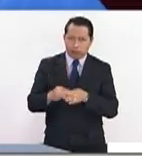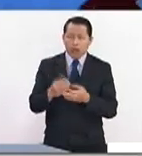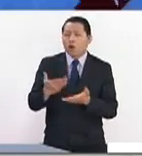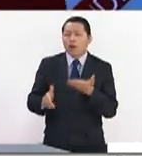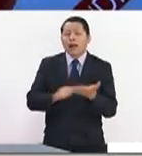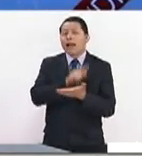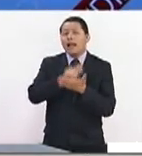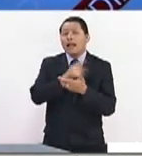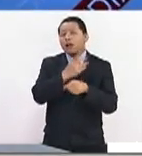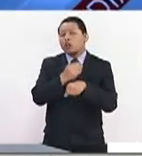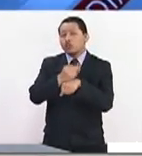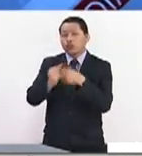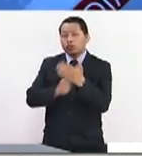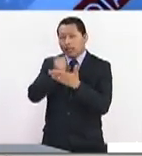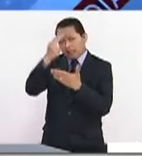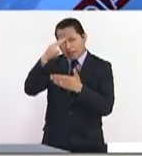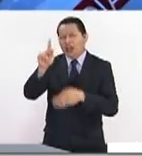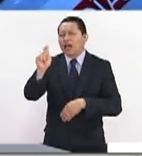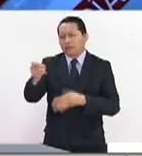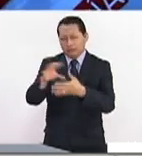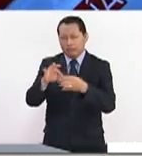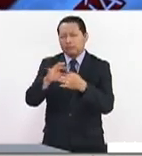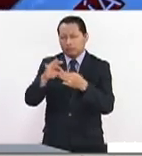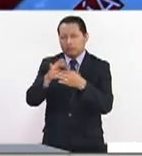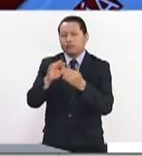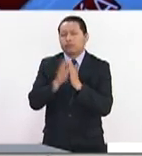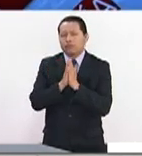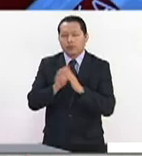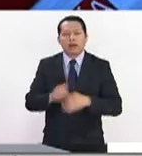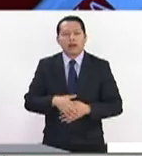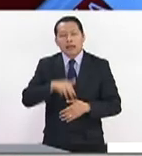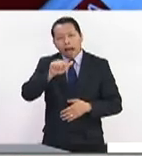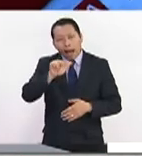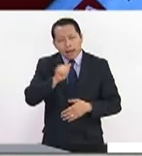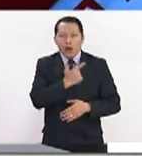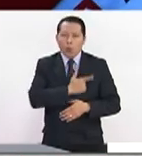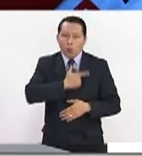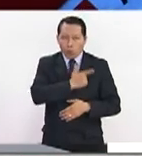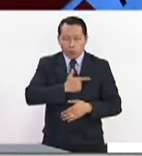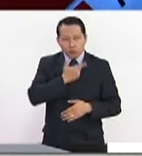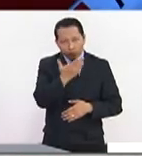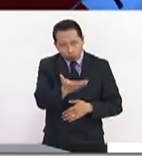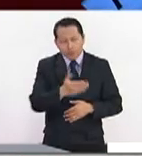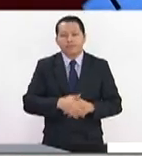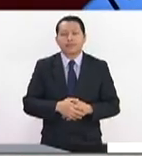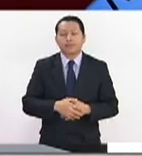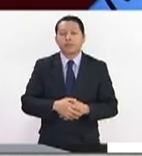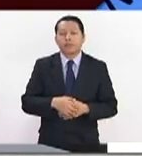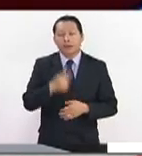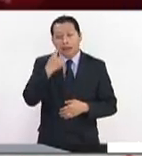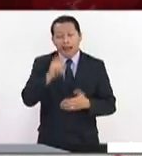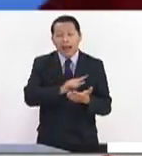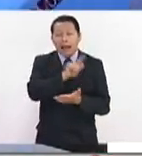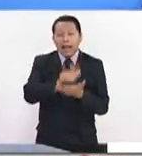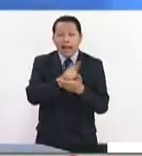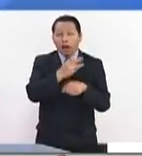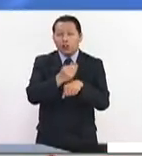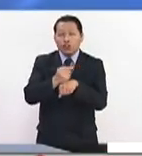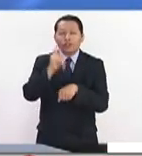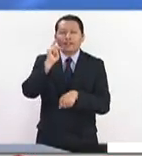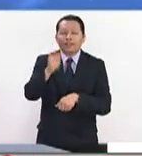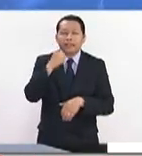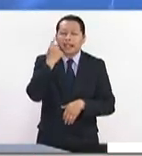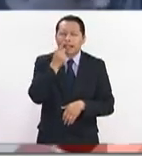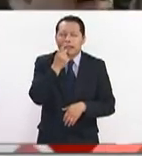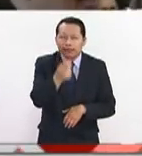de reconstrucción de la Ciudad de México. Ana, un placer estar contigo. Mira, la ley de reconstrucción consiste en lo siguiente, que